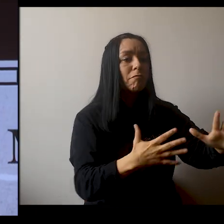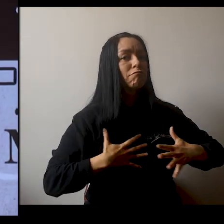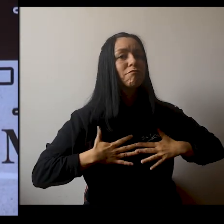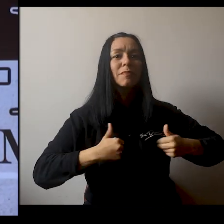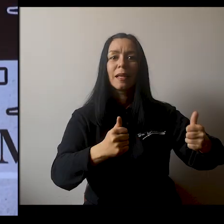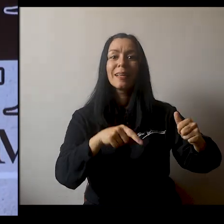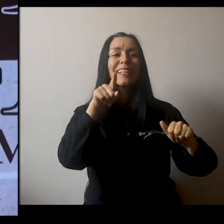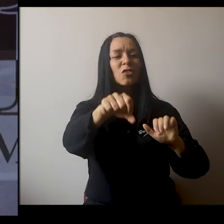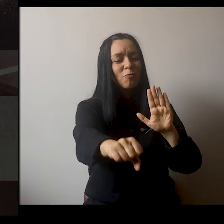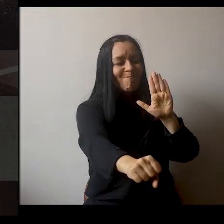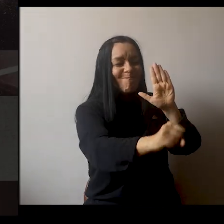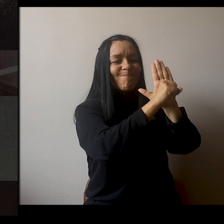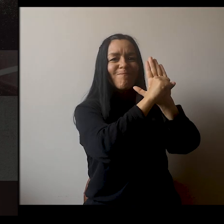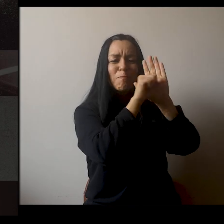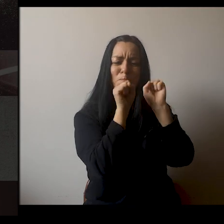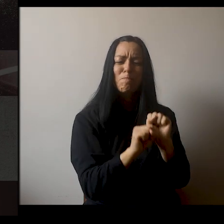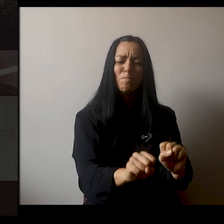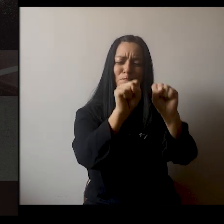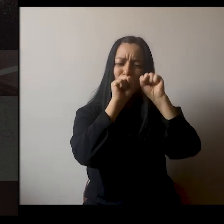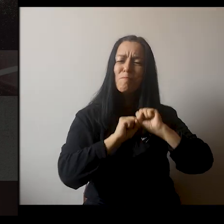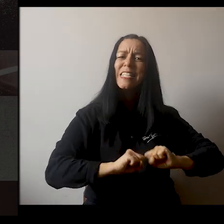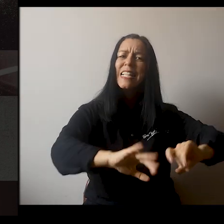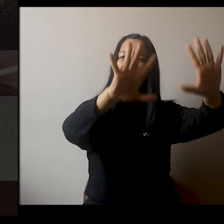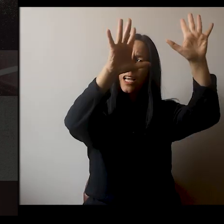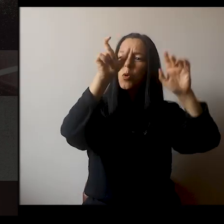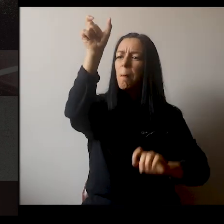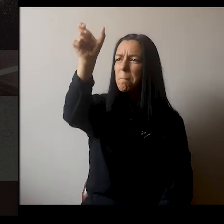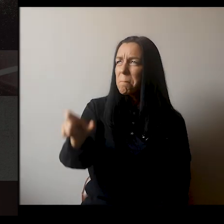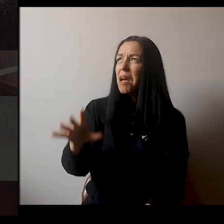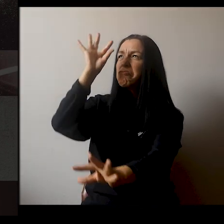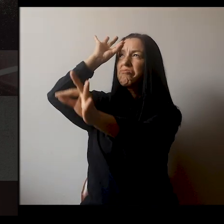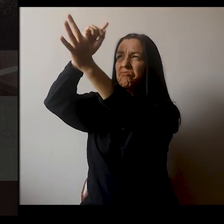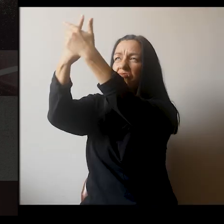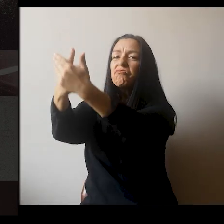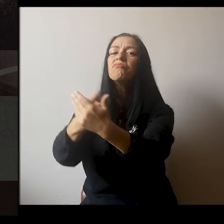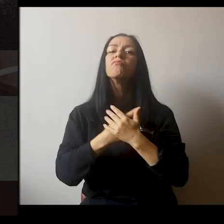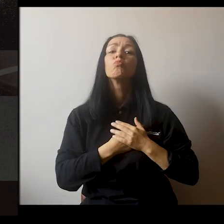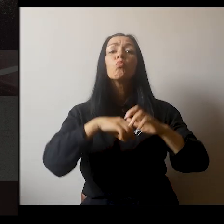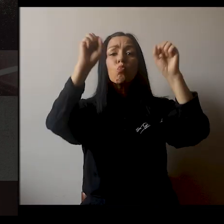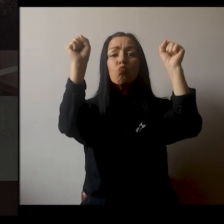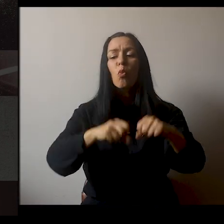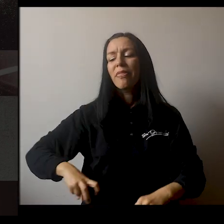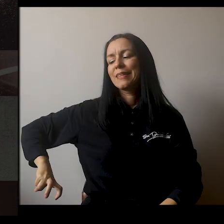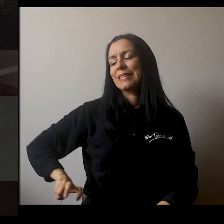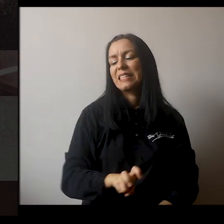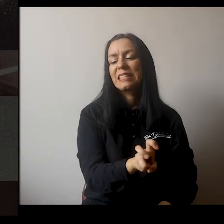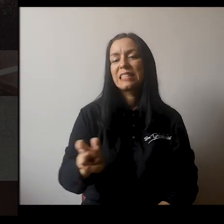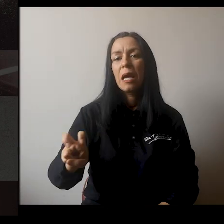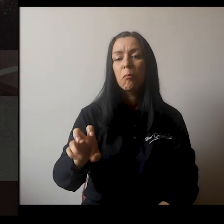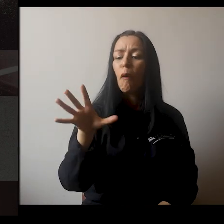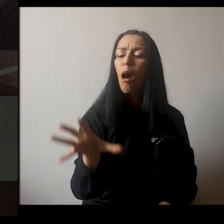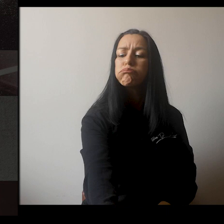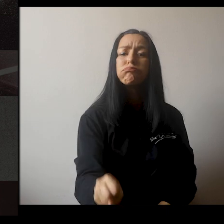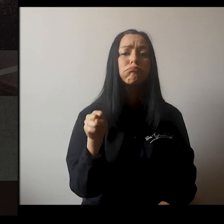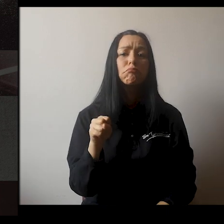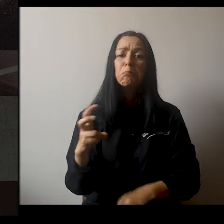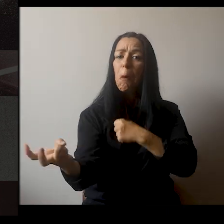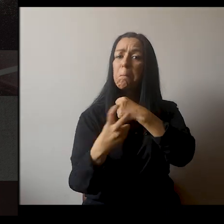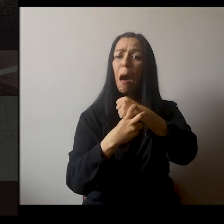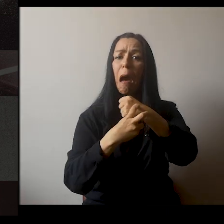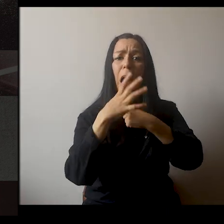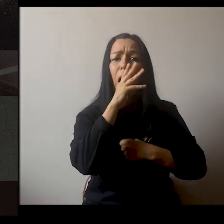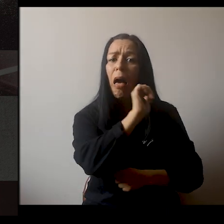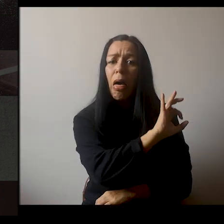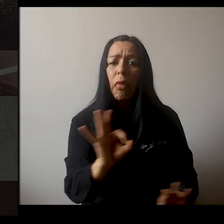estas señales milagrosas acompañarán a los que creen. Podrán tomar serpientes en las